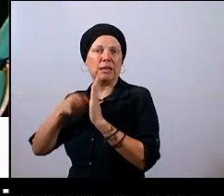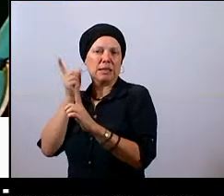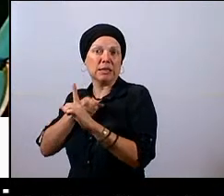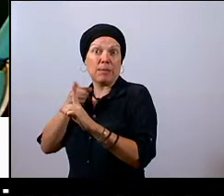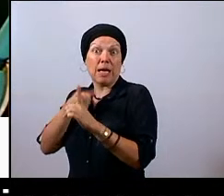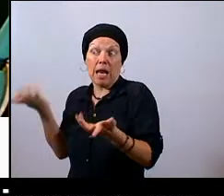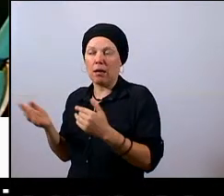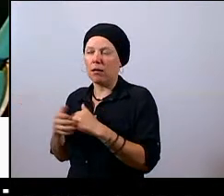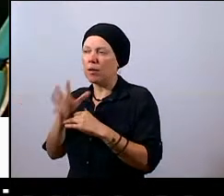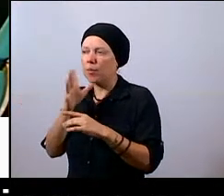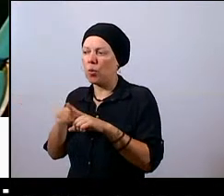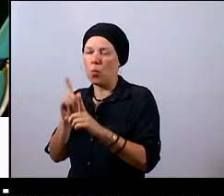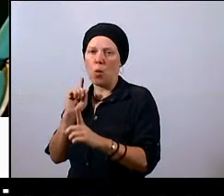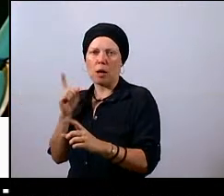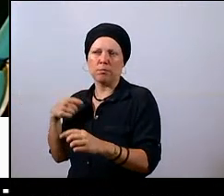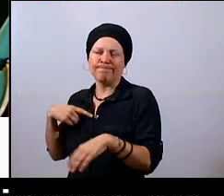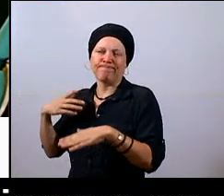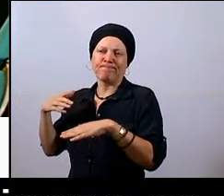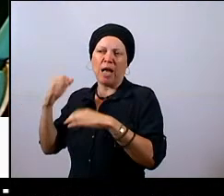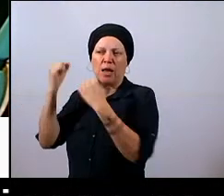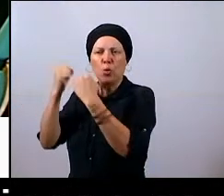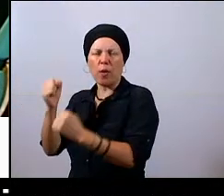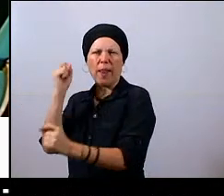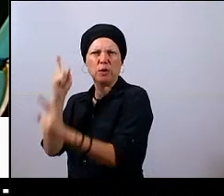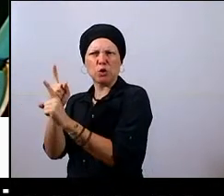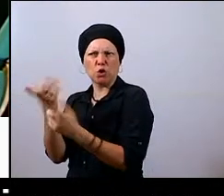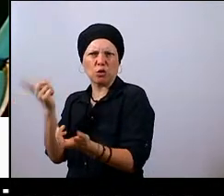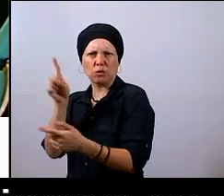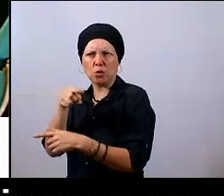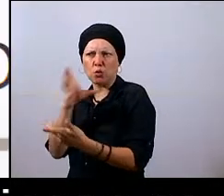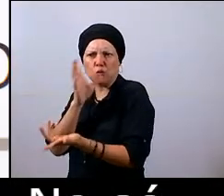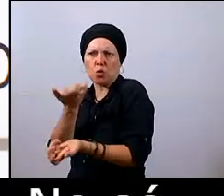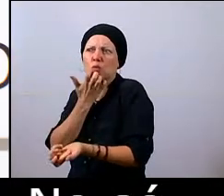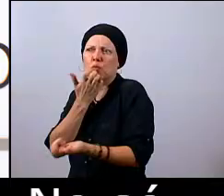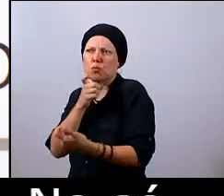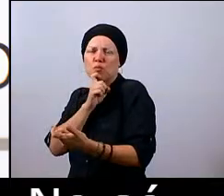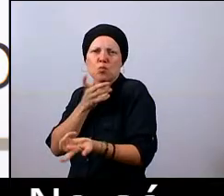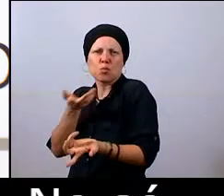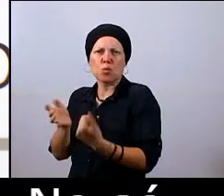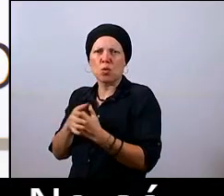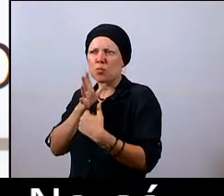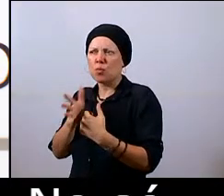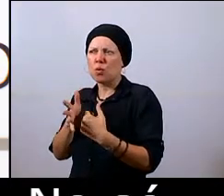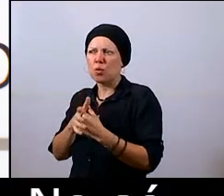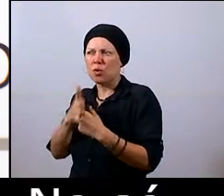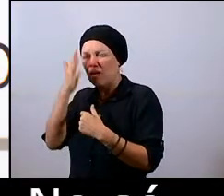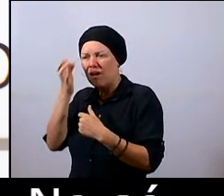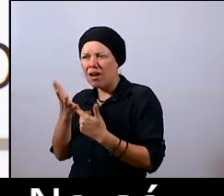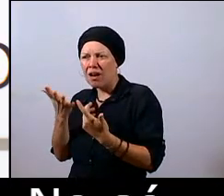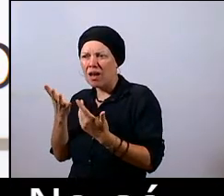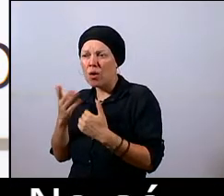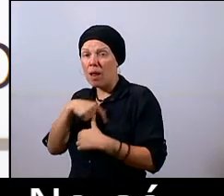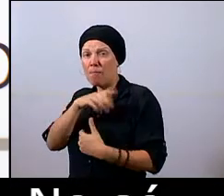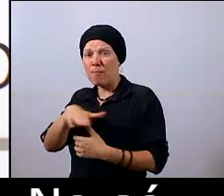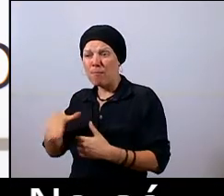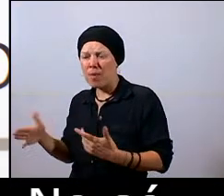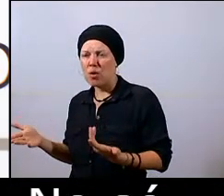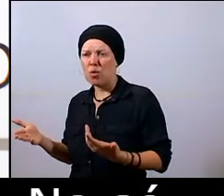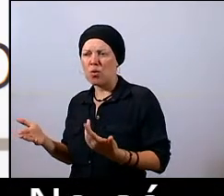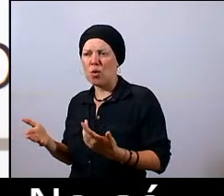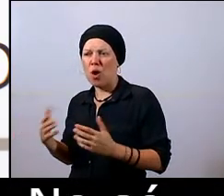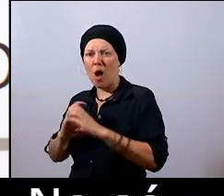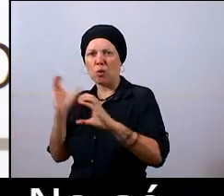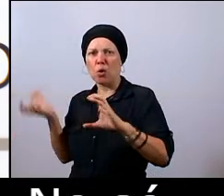haber un choque institucional. No sé qué respuesta... Sí, ya existe, pero llegará el momento en que, supongo que esos menores se montarán en un